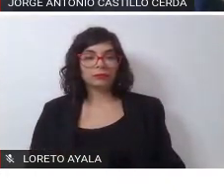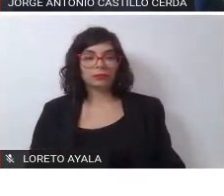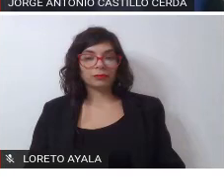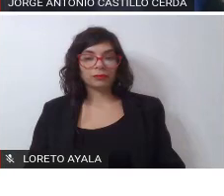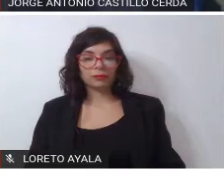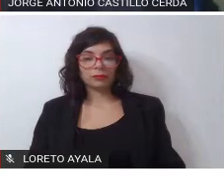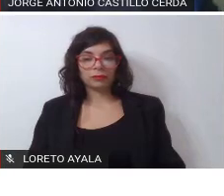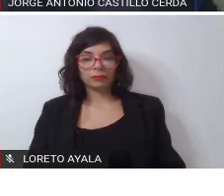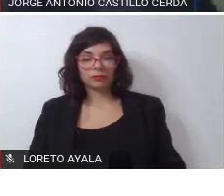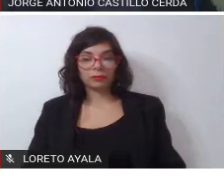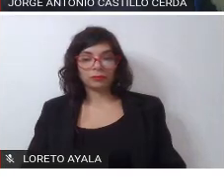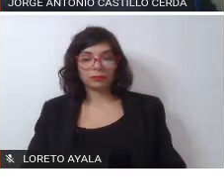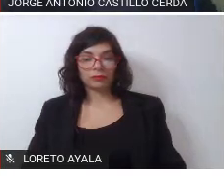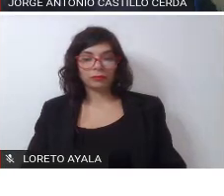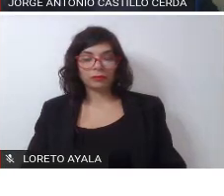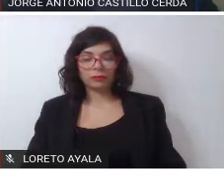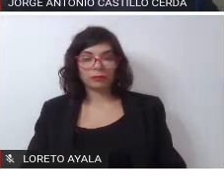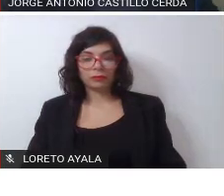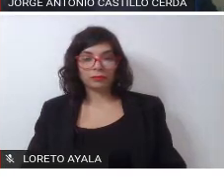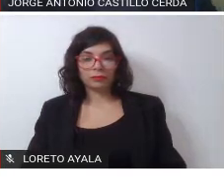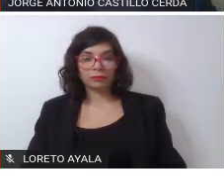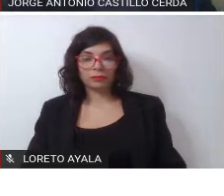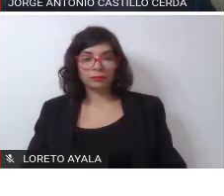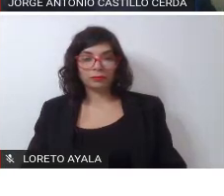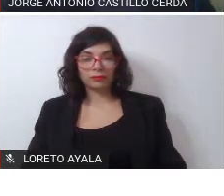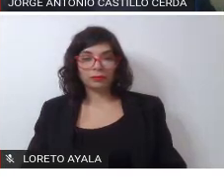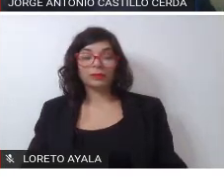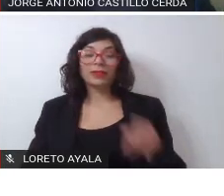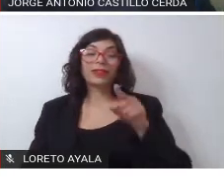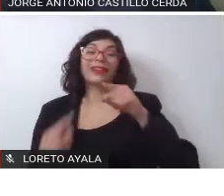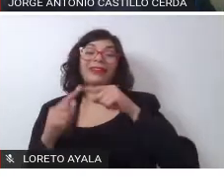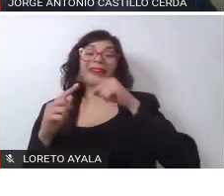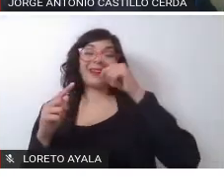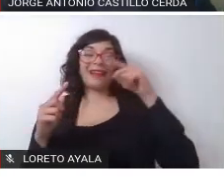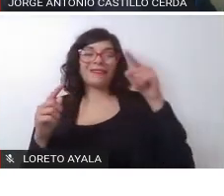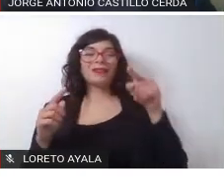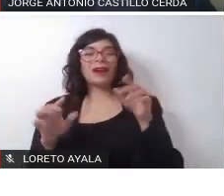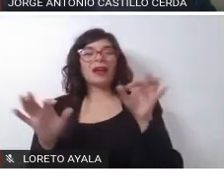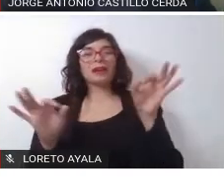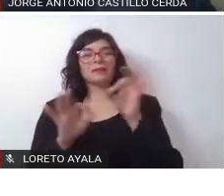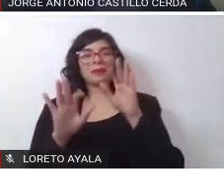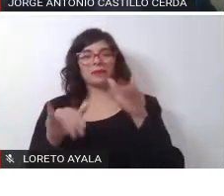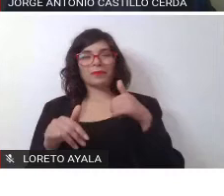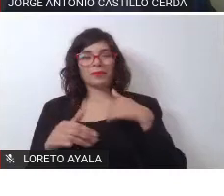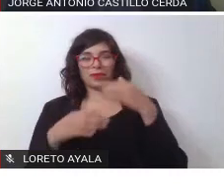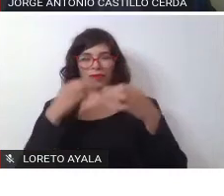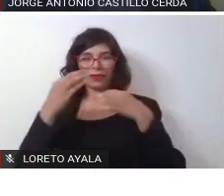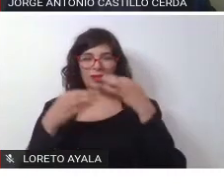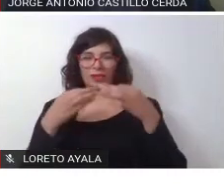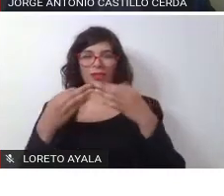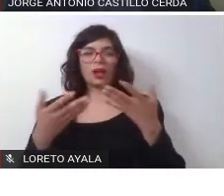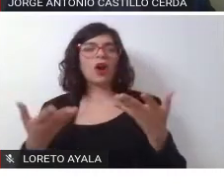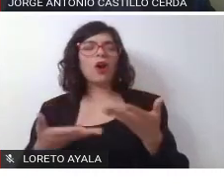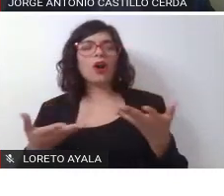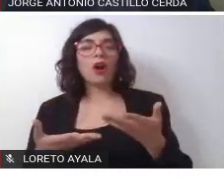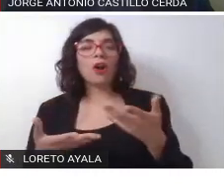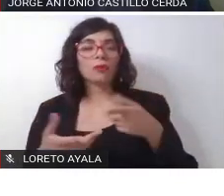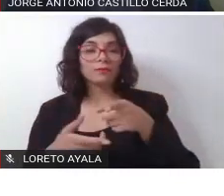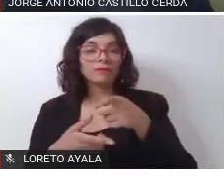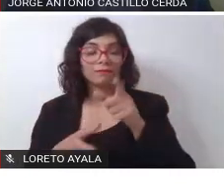Este gráfico nos indica lo que yo les estaba diciendo, cómo la cantidad